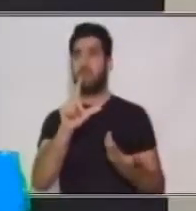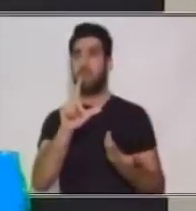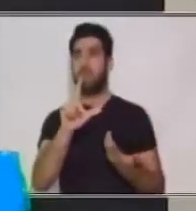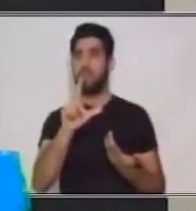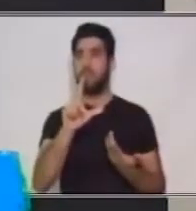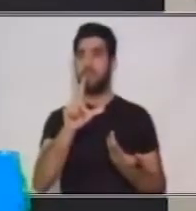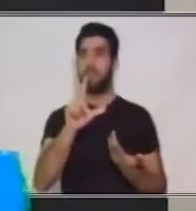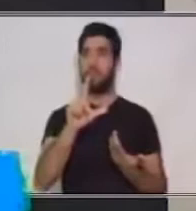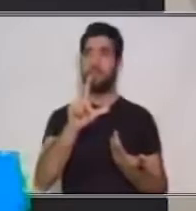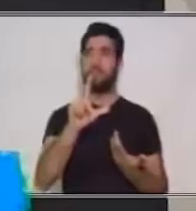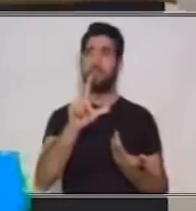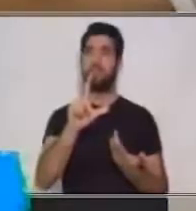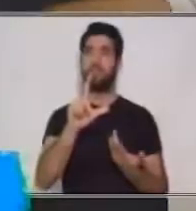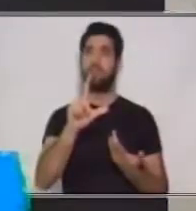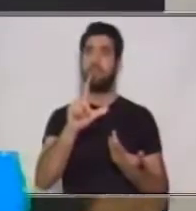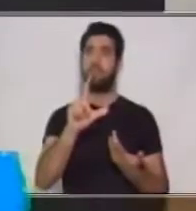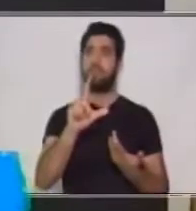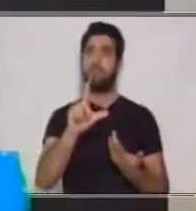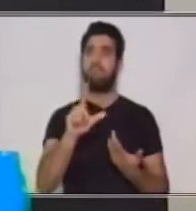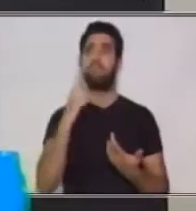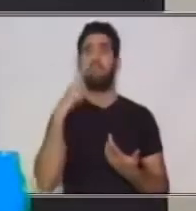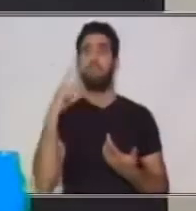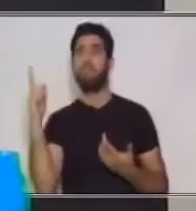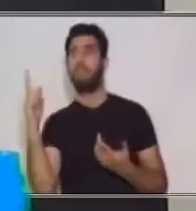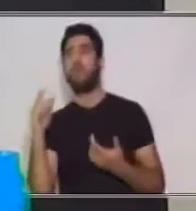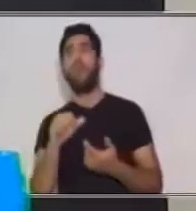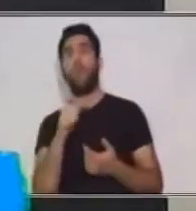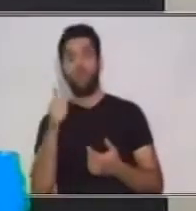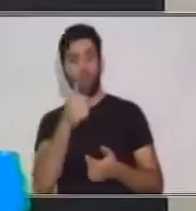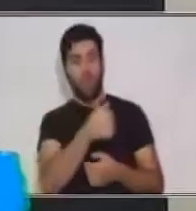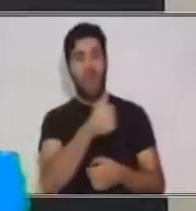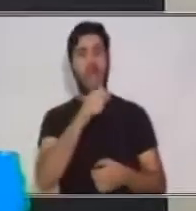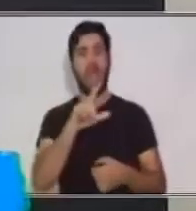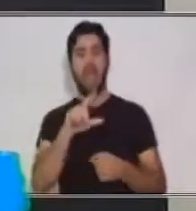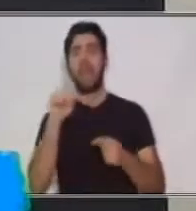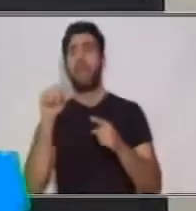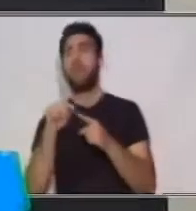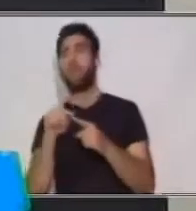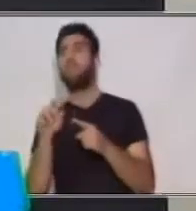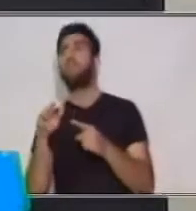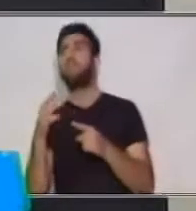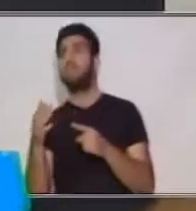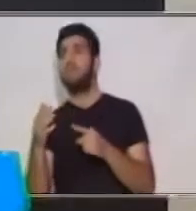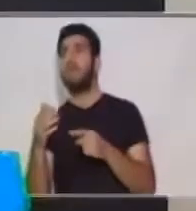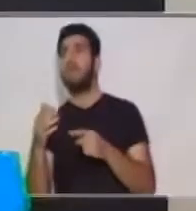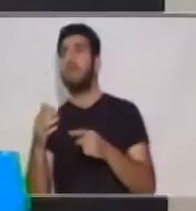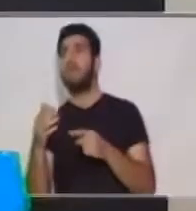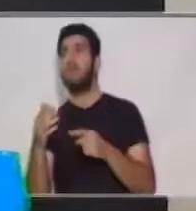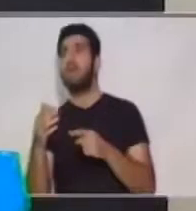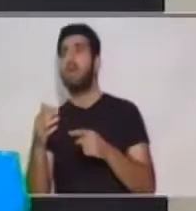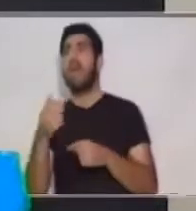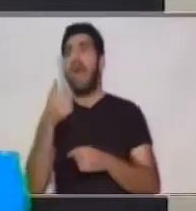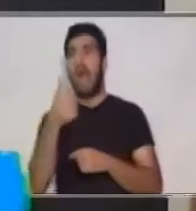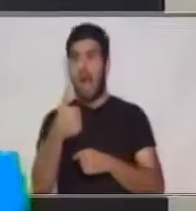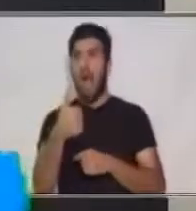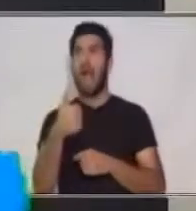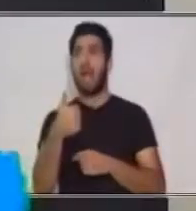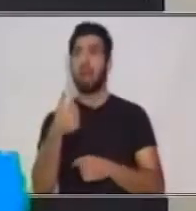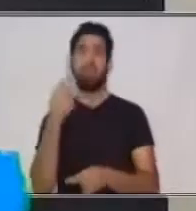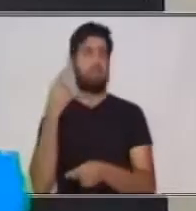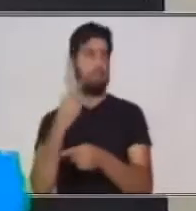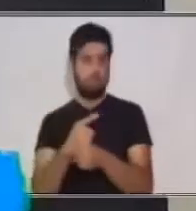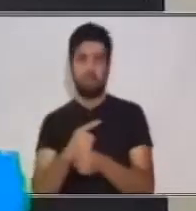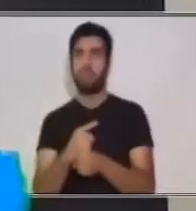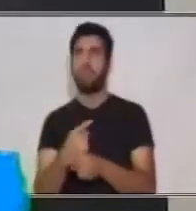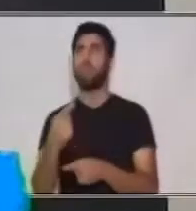segmento BD son congruentes. Y ángulo, así es.